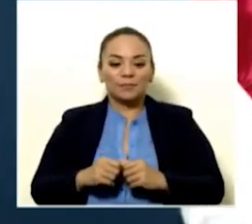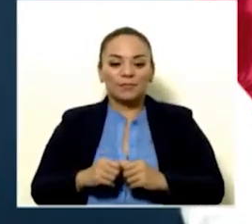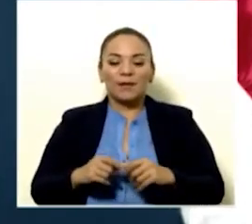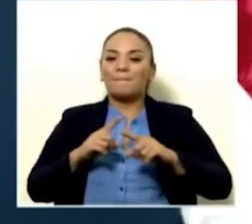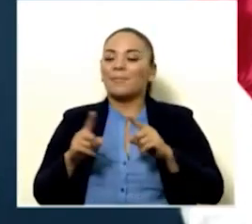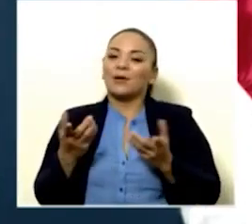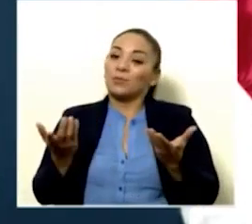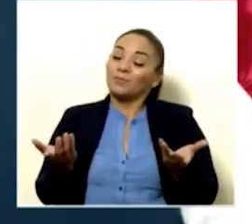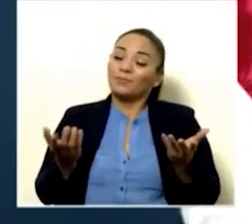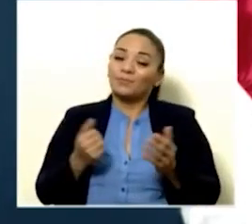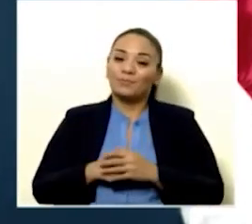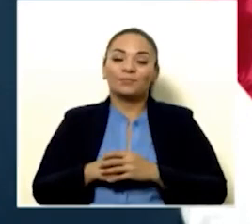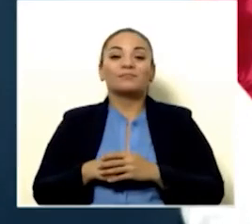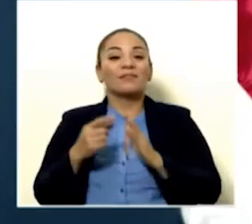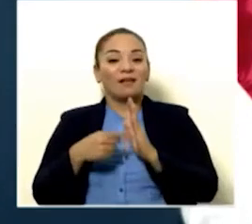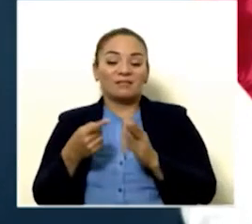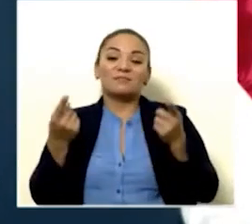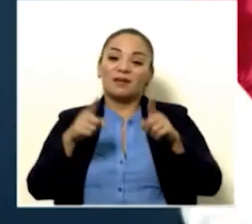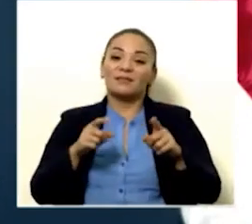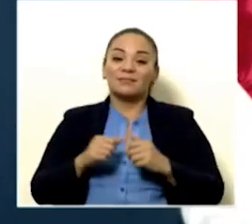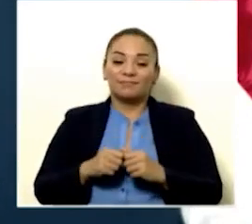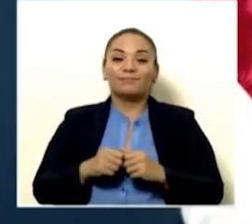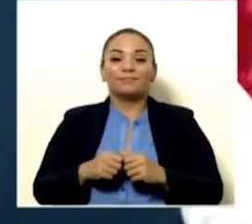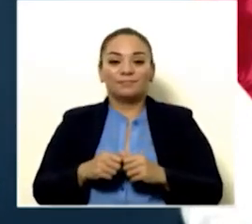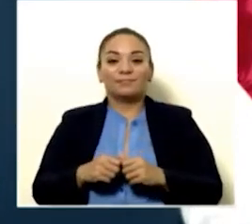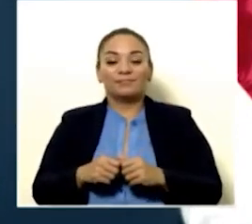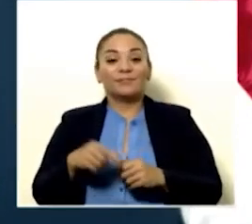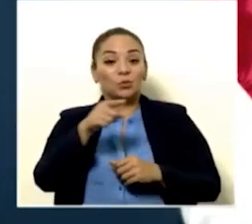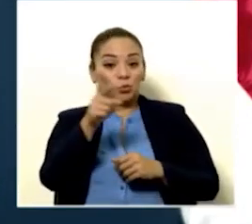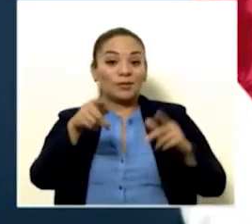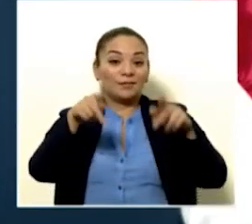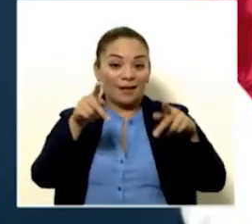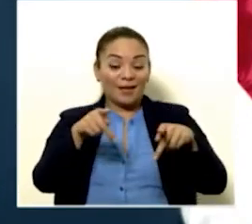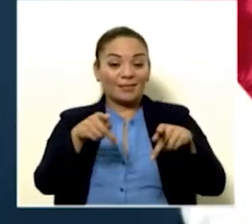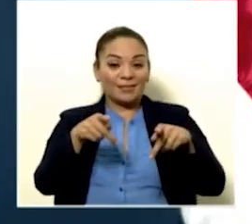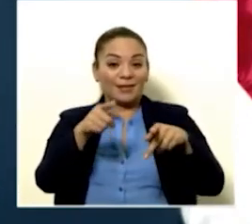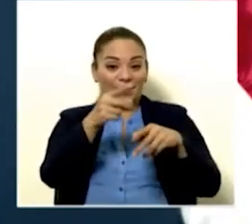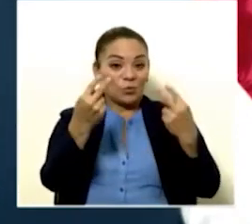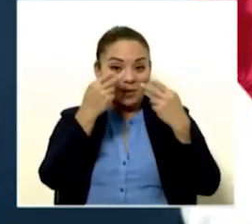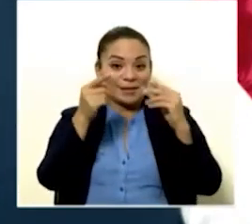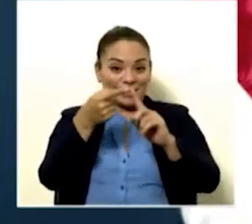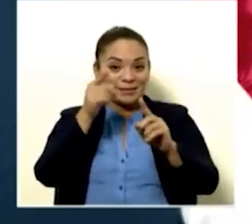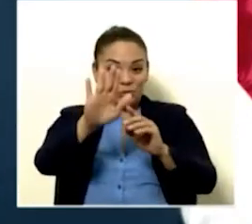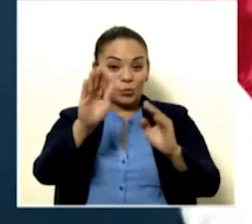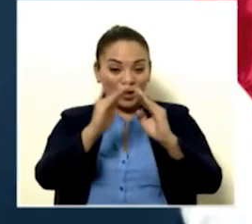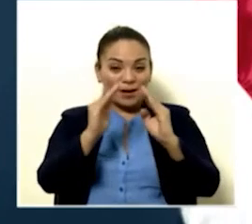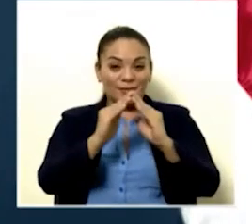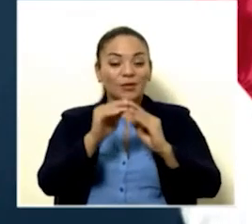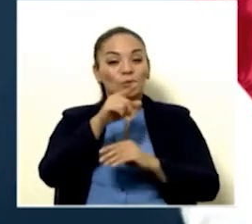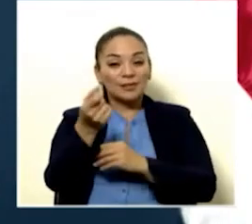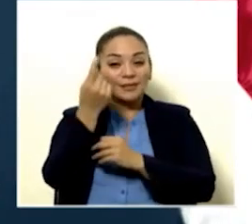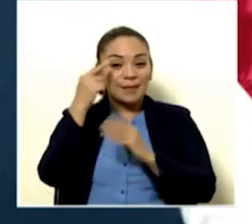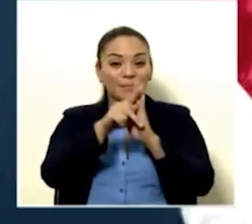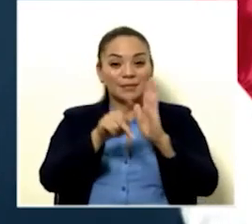una reflexión para que la gente que nos esté en la casa entienda que el sistema de legalidad, el principio de legalidad